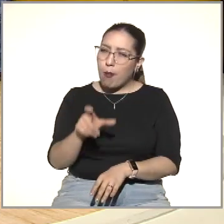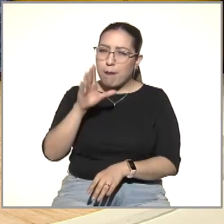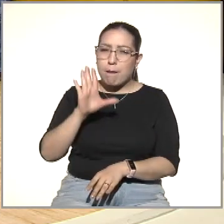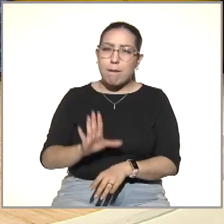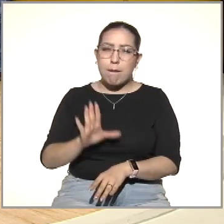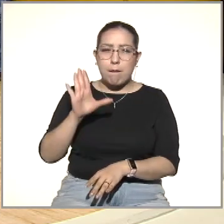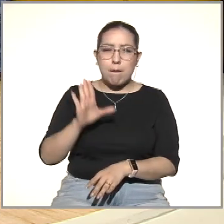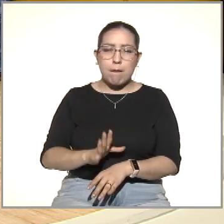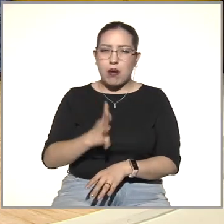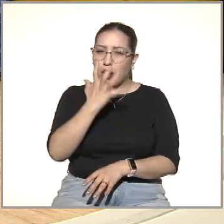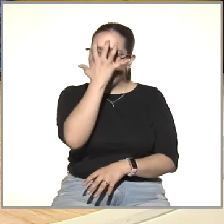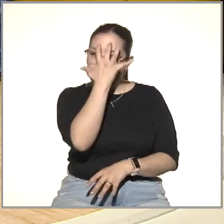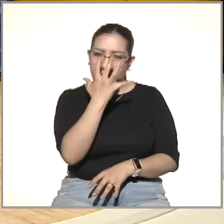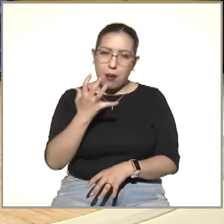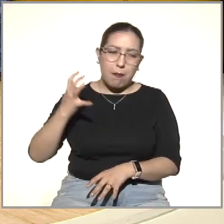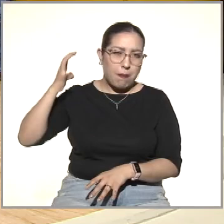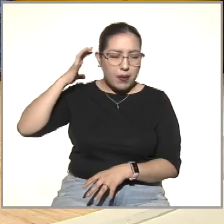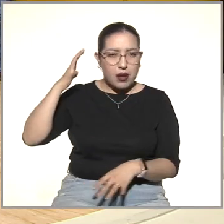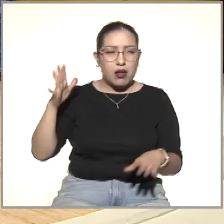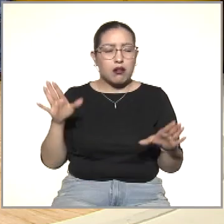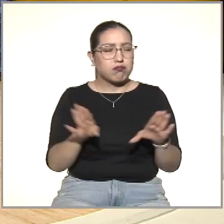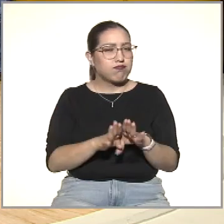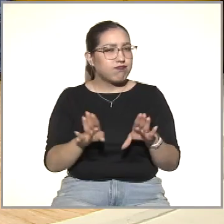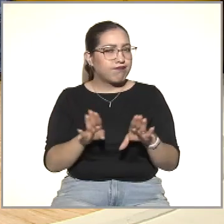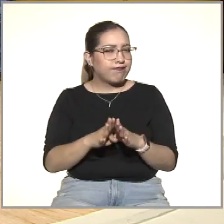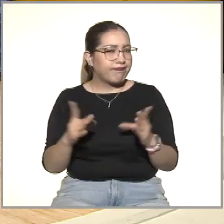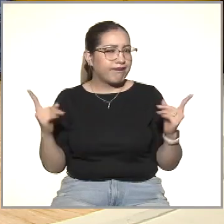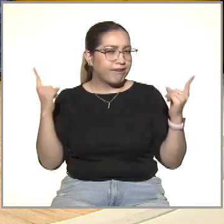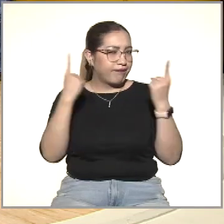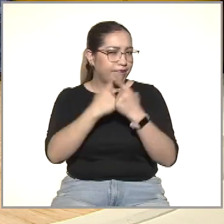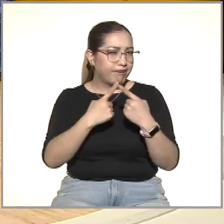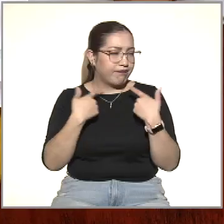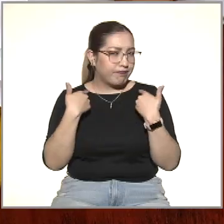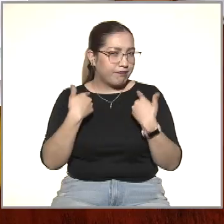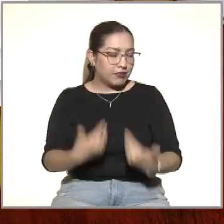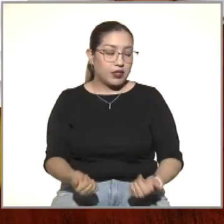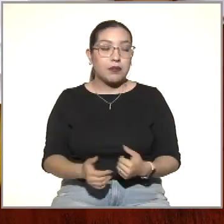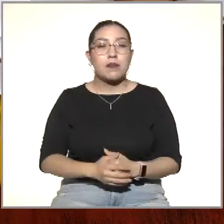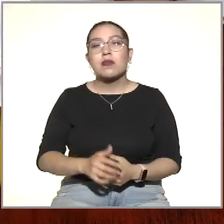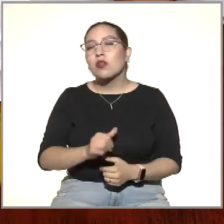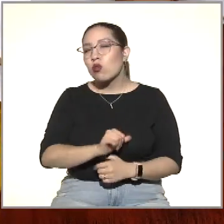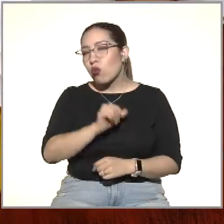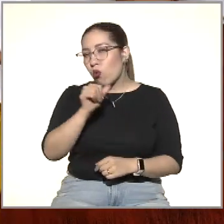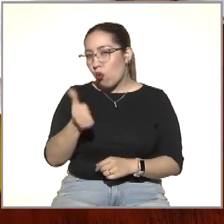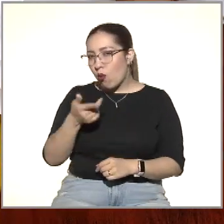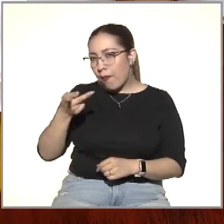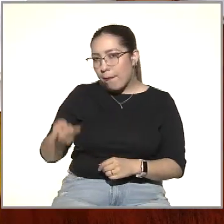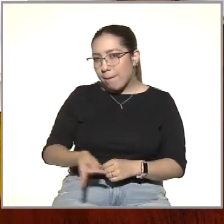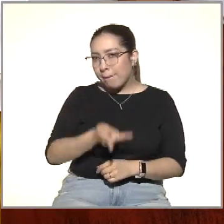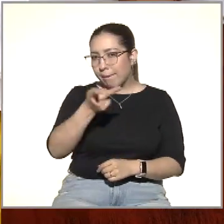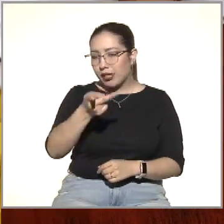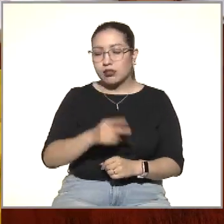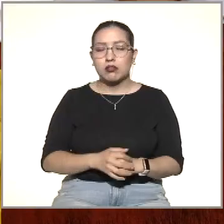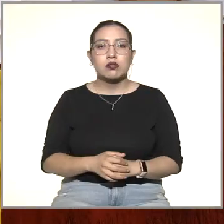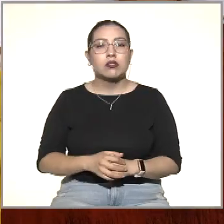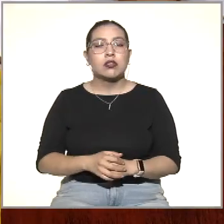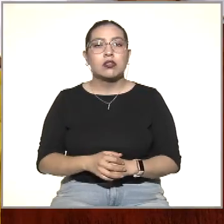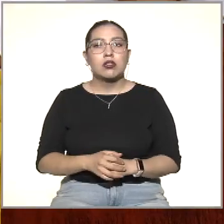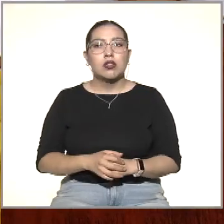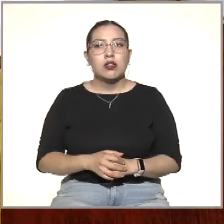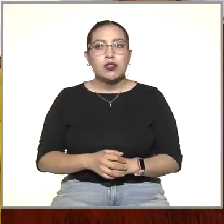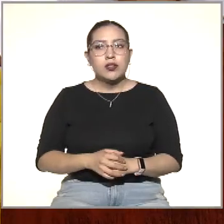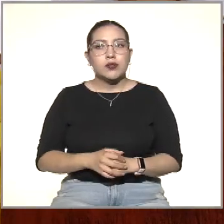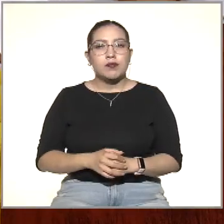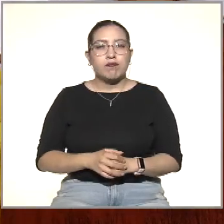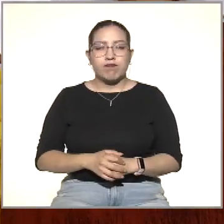Que está fuerte. Y a mí otra pregunta que me gustaría hacerles es, ¿realmente lo hacemos sin intención